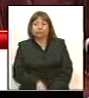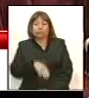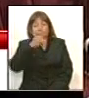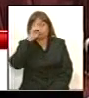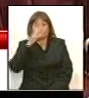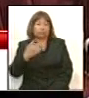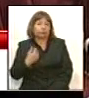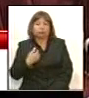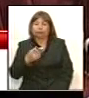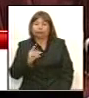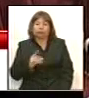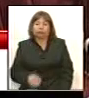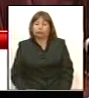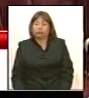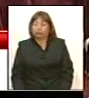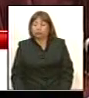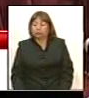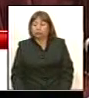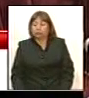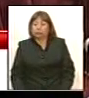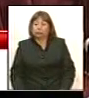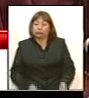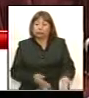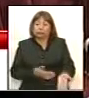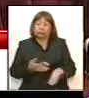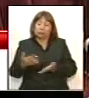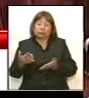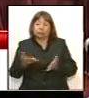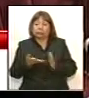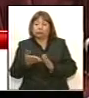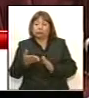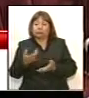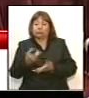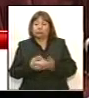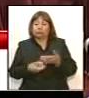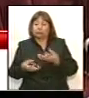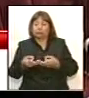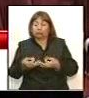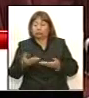no. Por ese lado, de repente, al flujo económico,